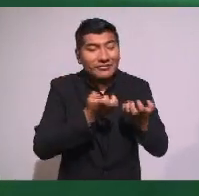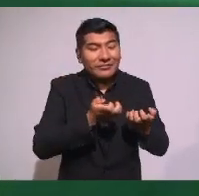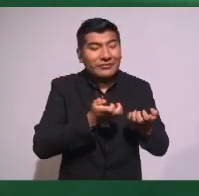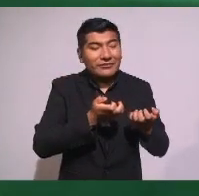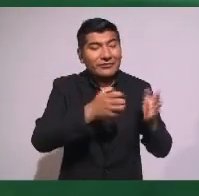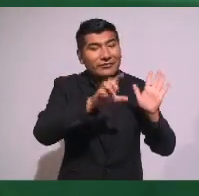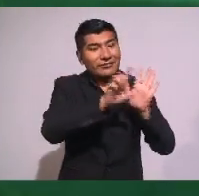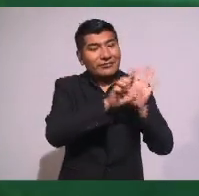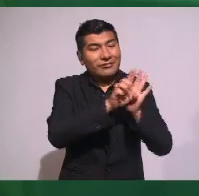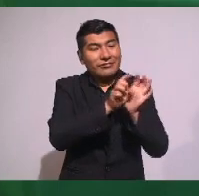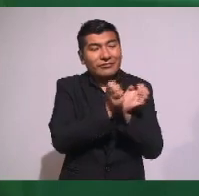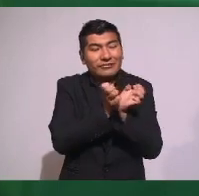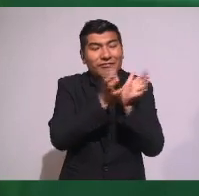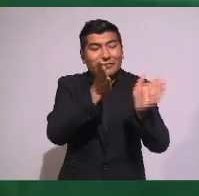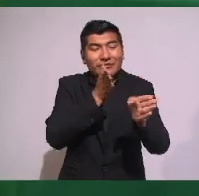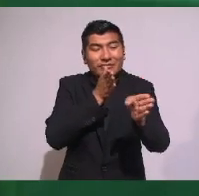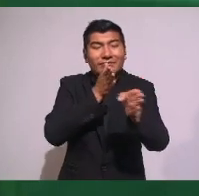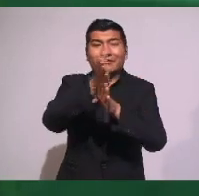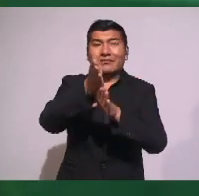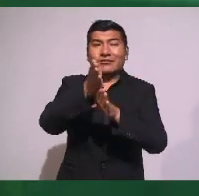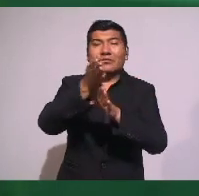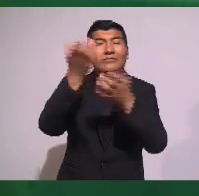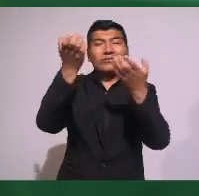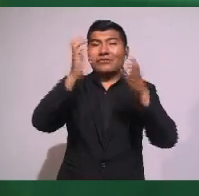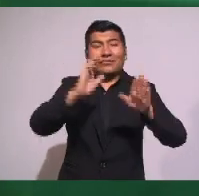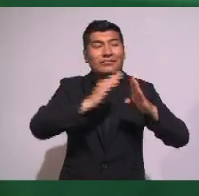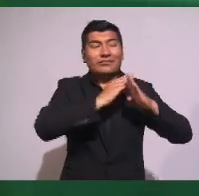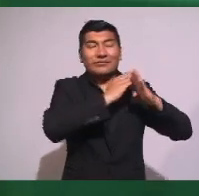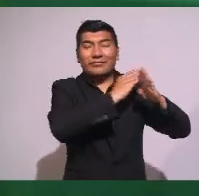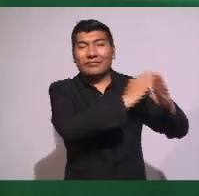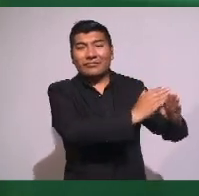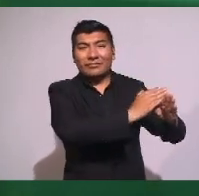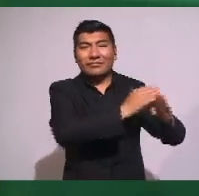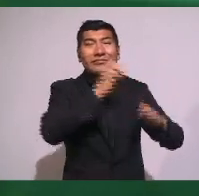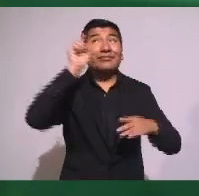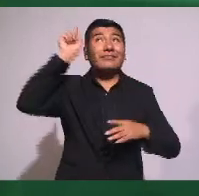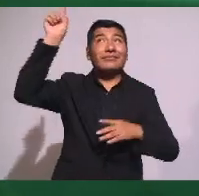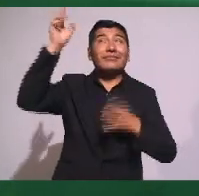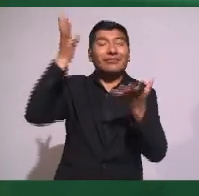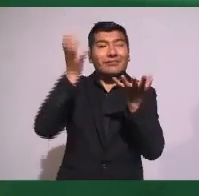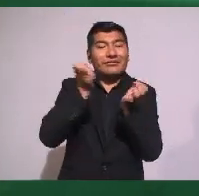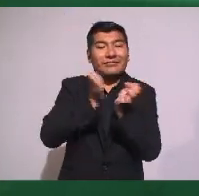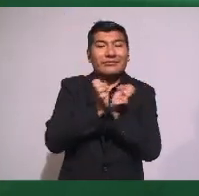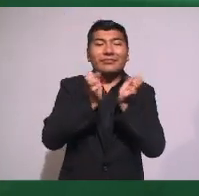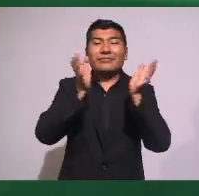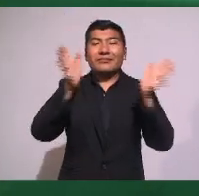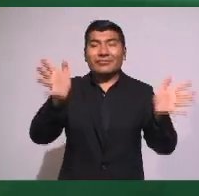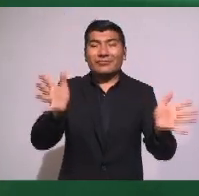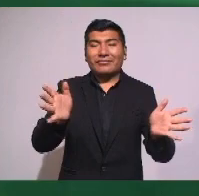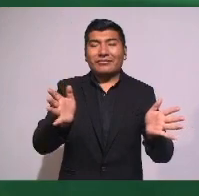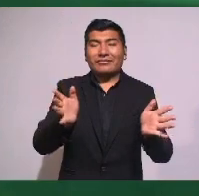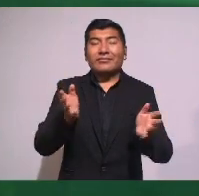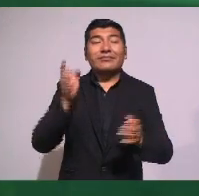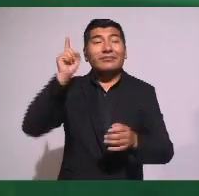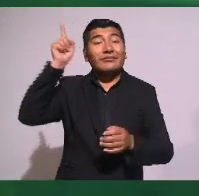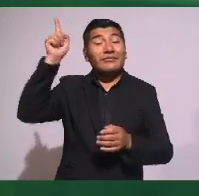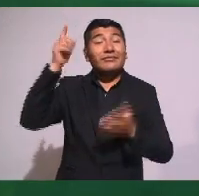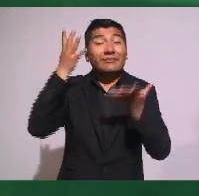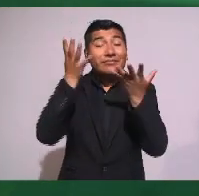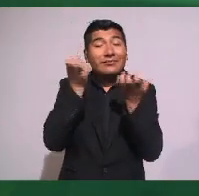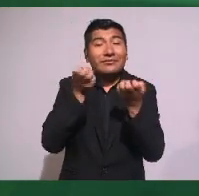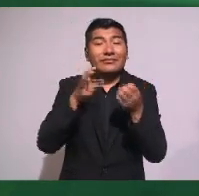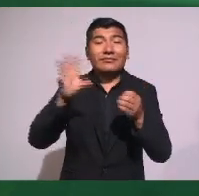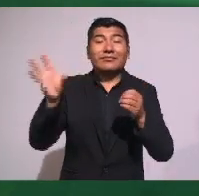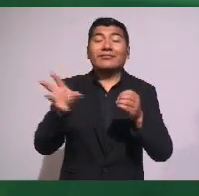plenitud la ley. No quiere abolirla, quiere plenificarla, quiere hacerla